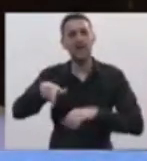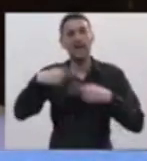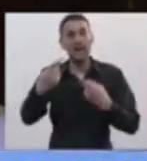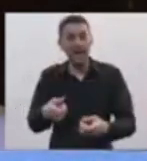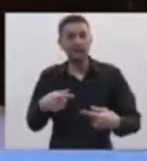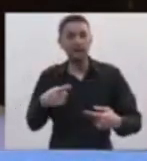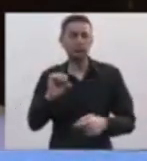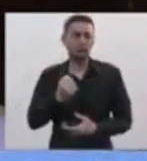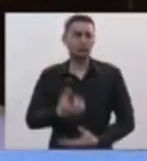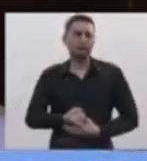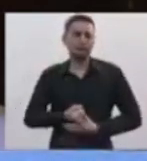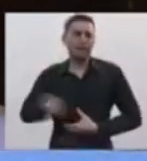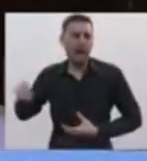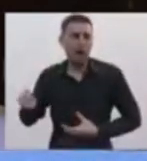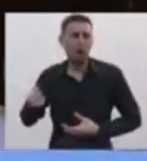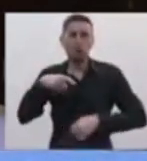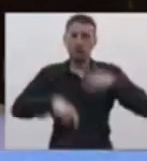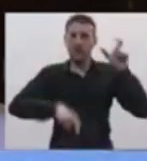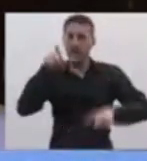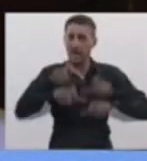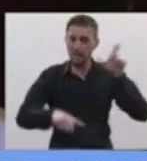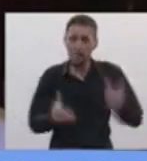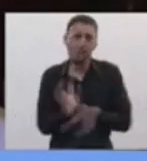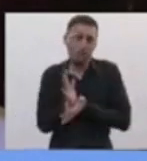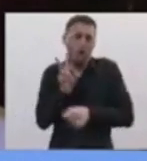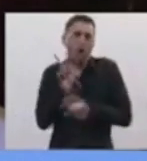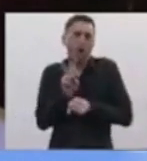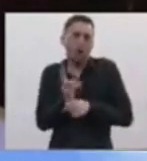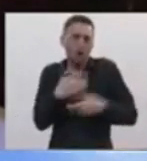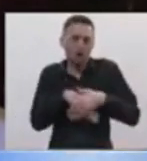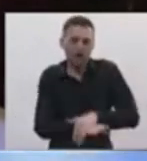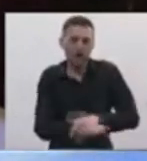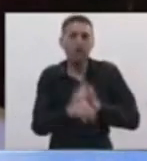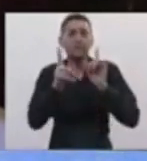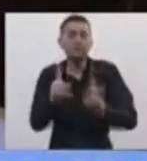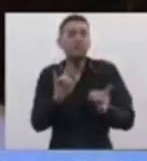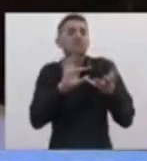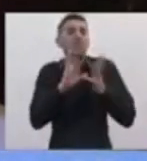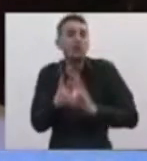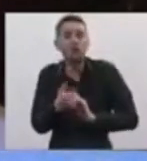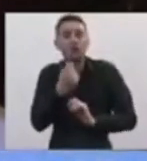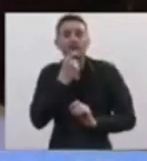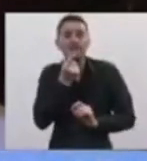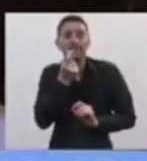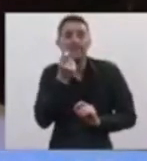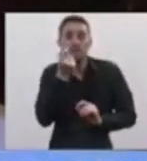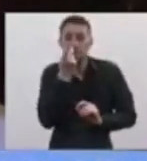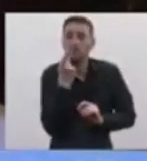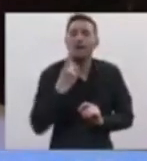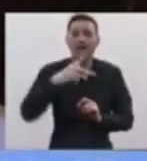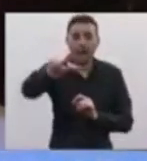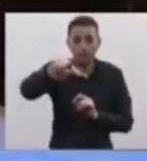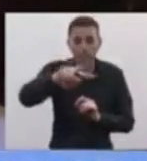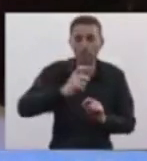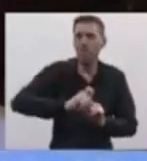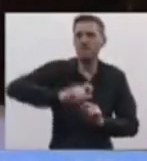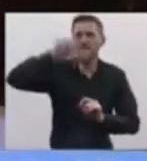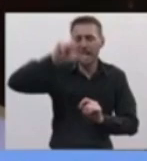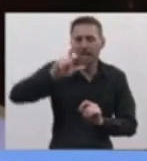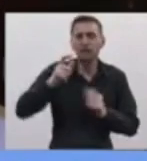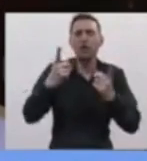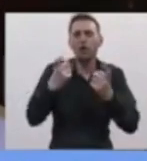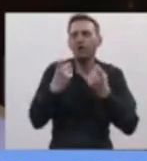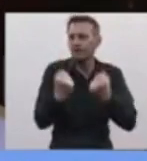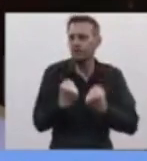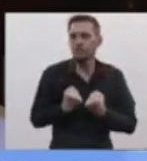de una otra manera es un ajuste de bolsillo de alguien si de la misma manera que es el tipo de cambio es más alto que el del presupuesto implica un